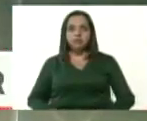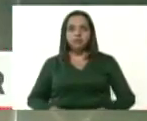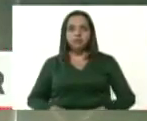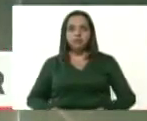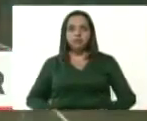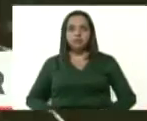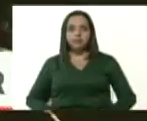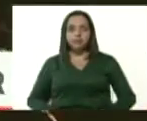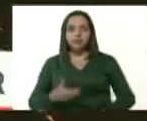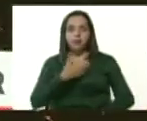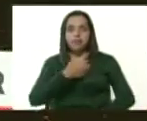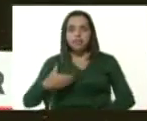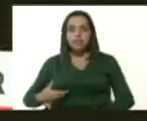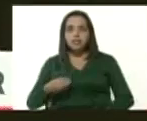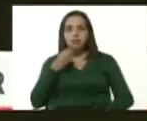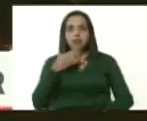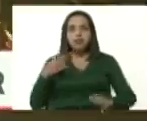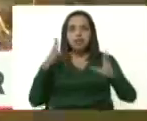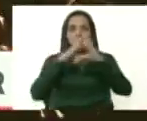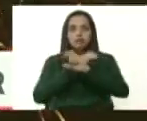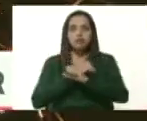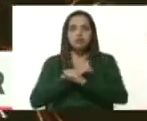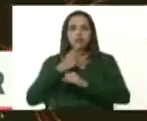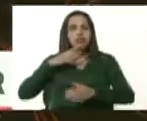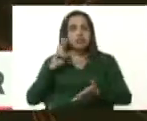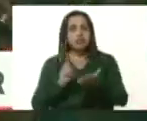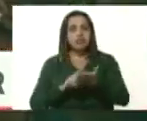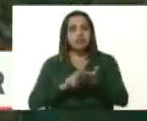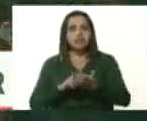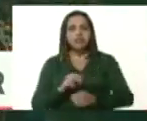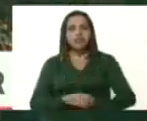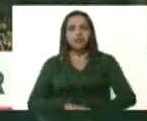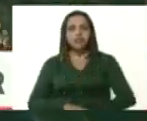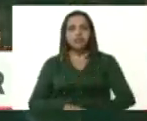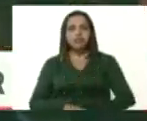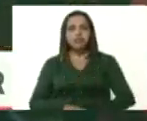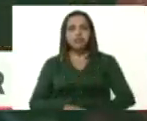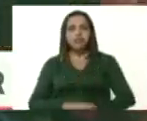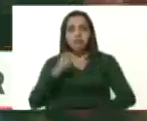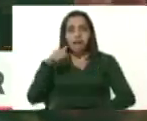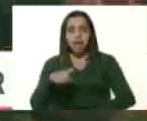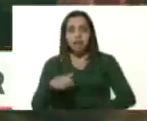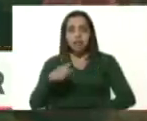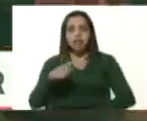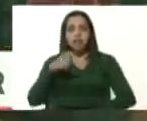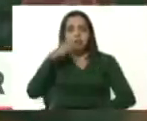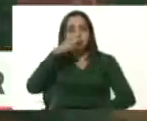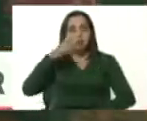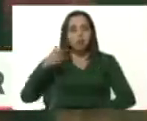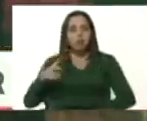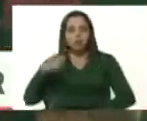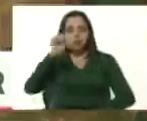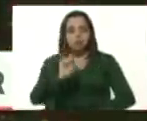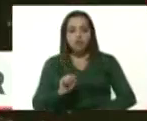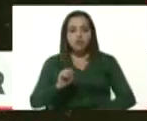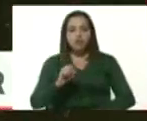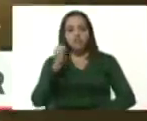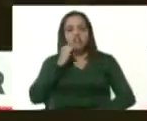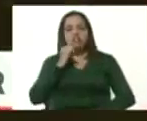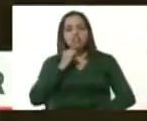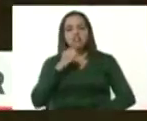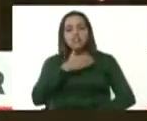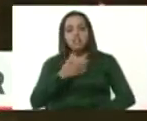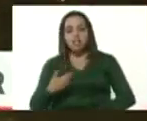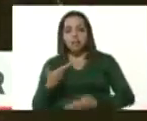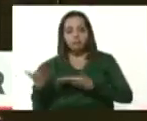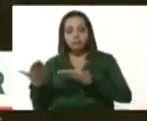Bueno, presidente, buenas noches. De verdad, aquí con este pueblo del sur de Valencia, le queremos dar